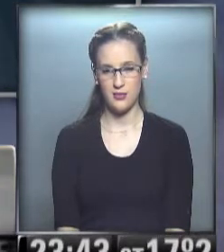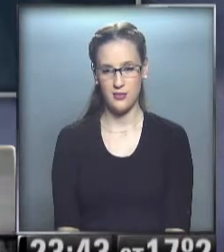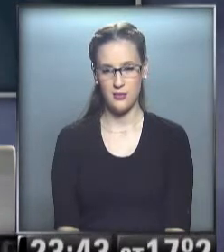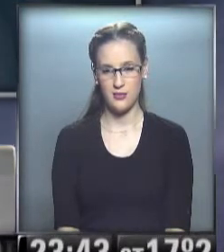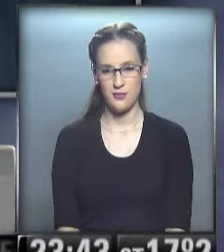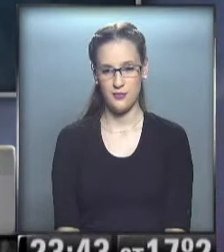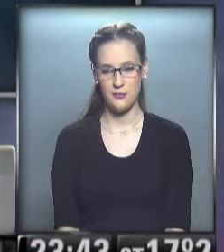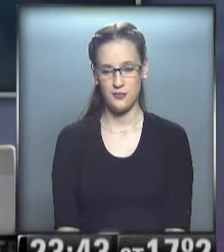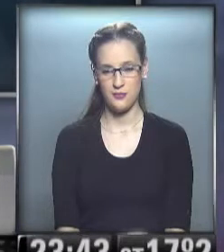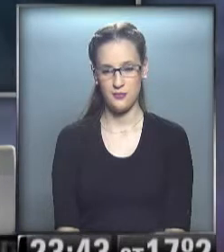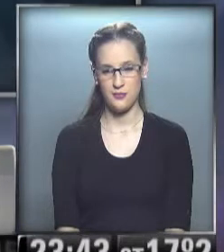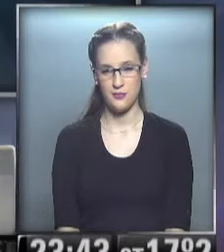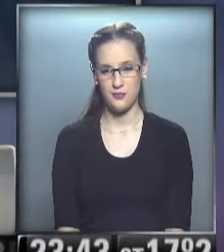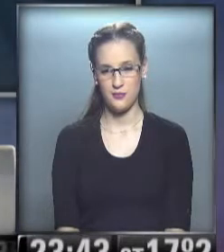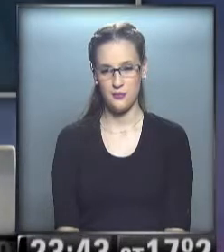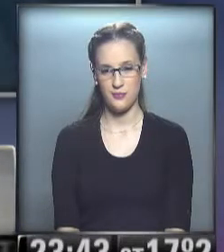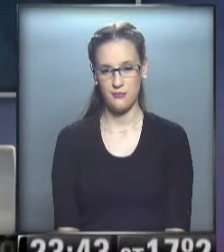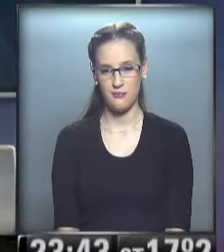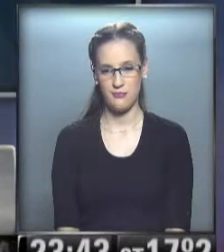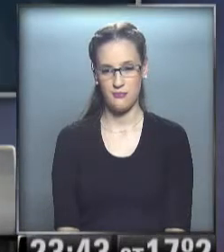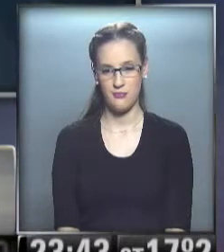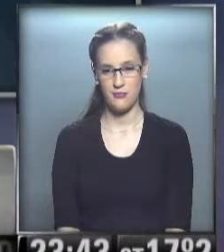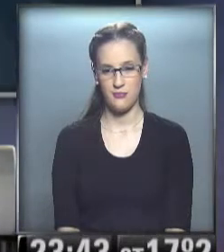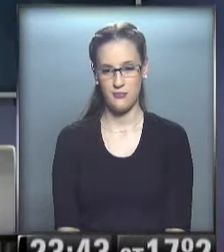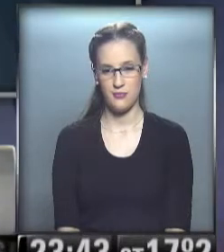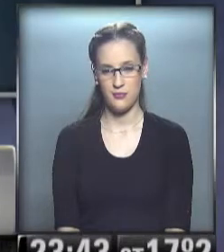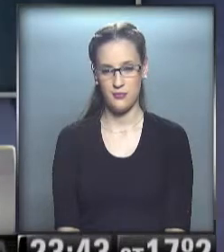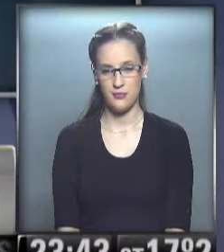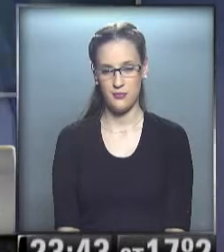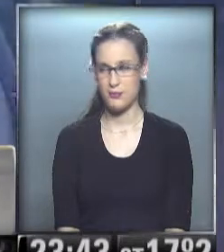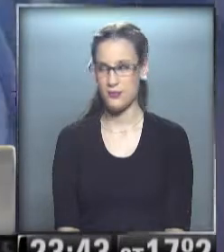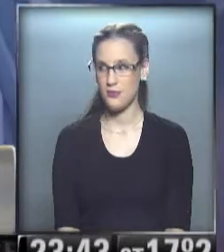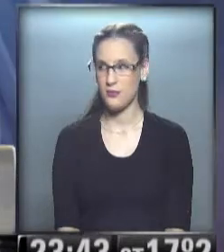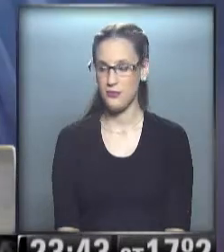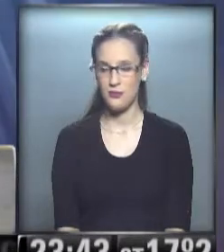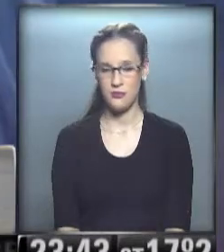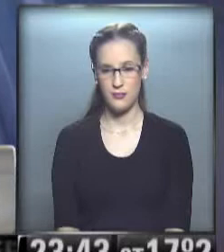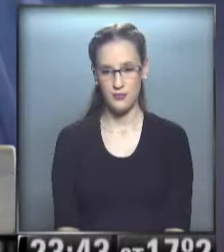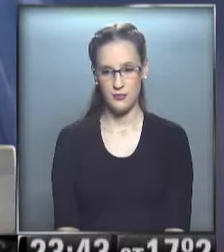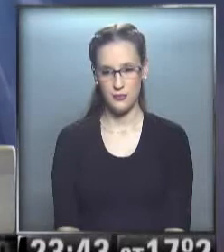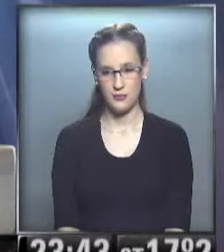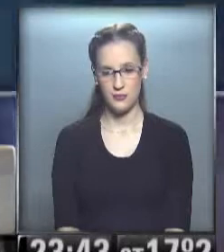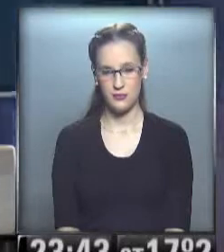las cuestiones sobre las que creemos que hay que adecuarnos a la circunstancia actual.